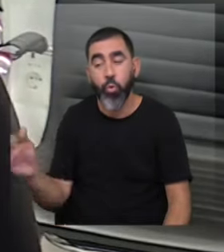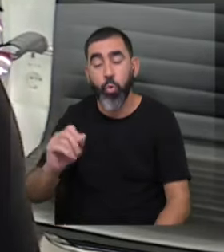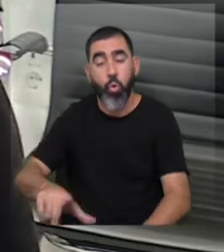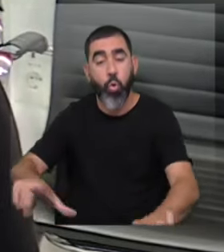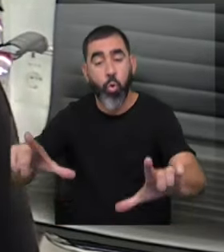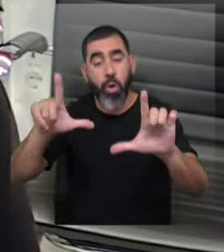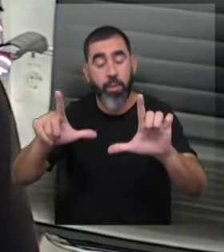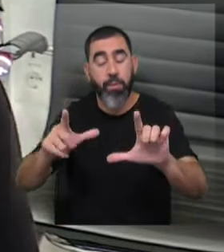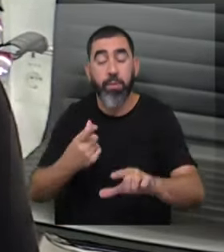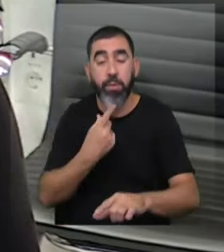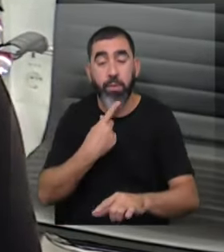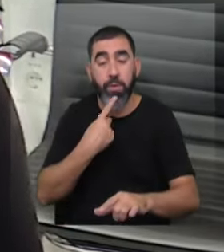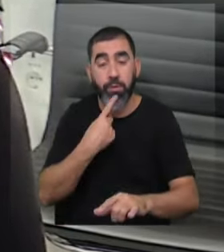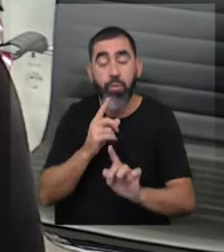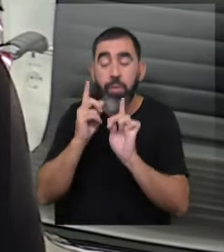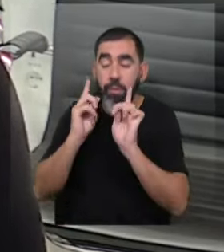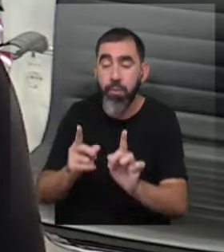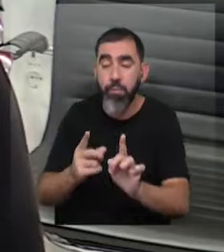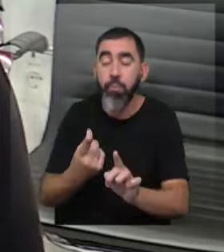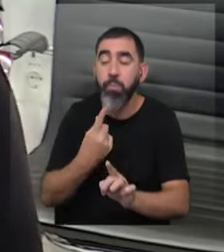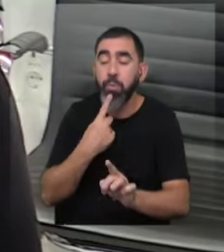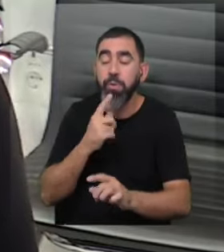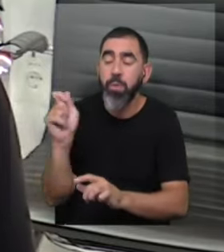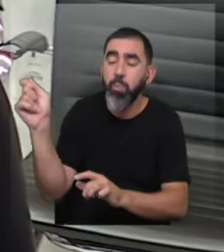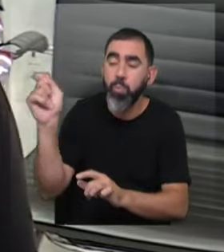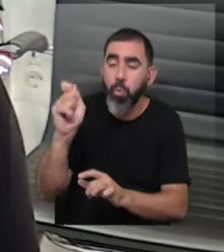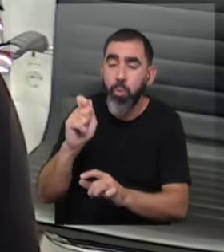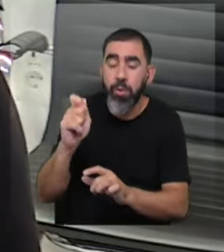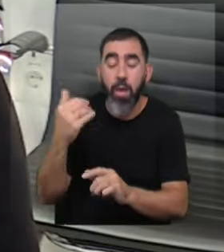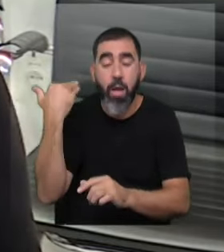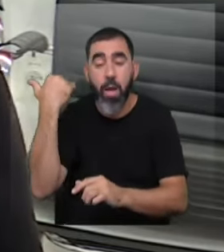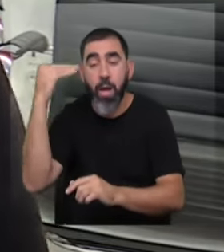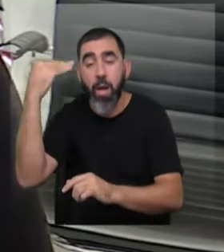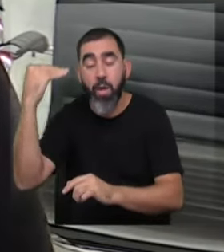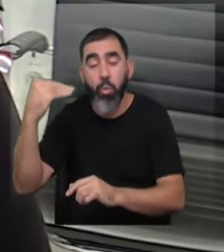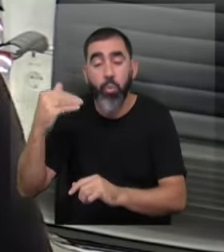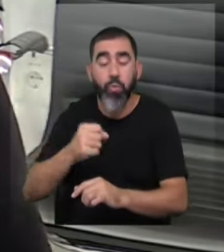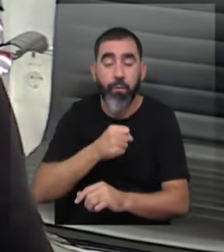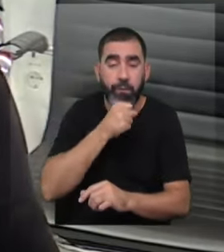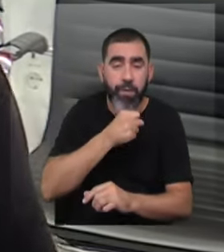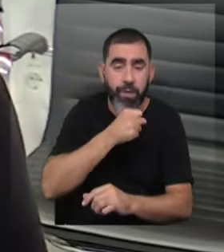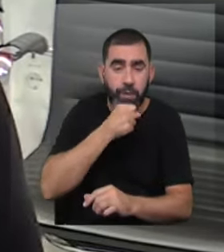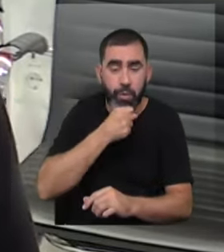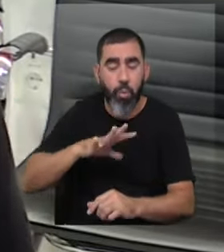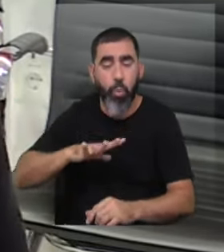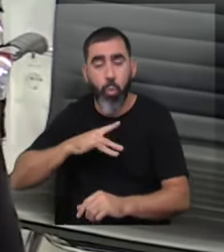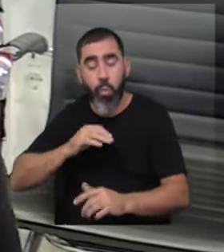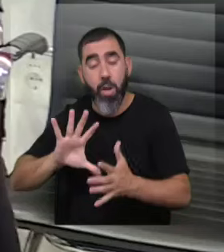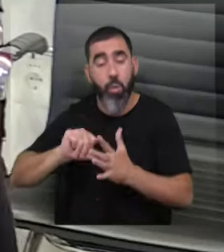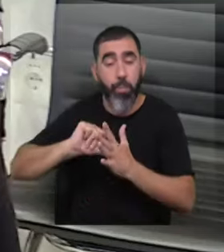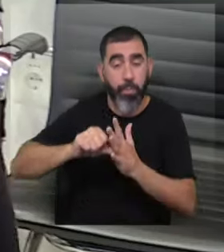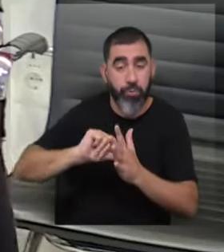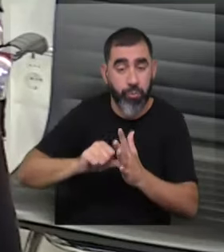candidatos, todos, deben de tener las políticas públicas sobre los adultos mayores, sobre los viejos, sobre los jubilados y